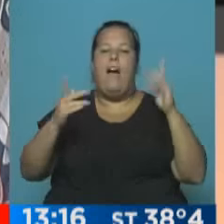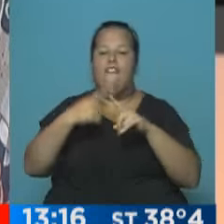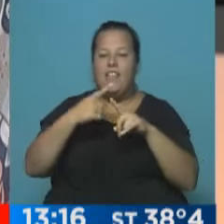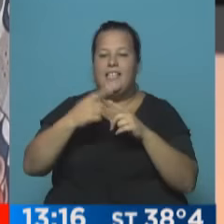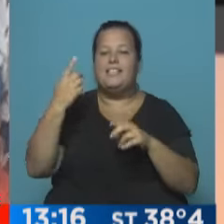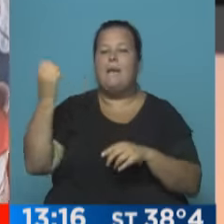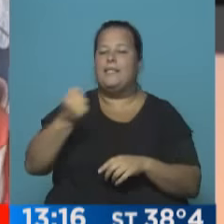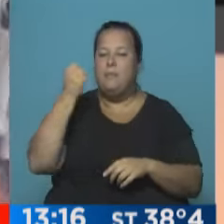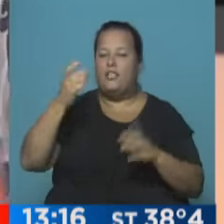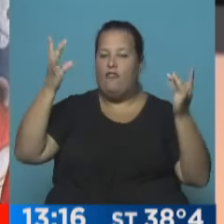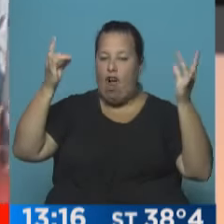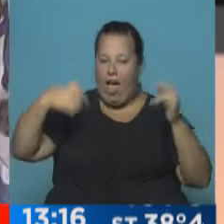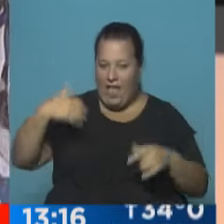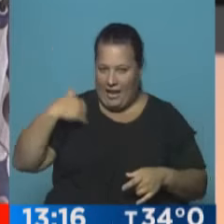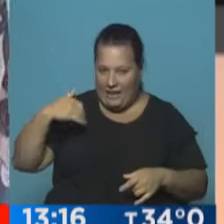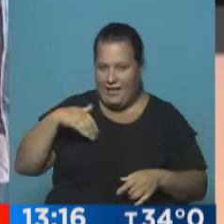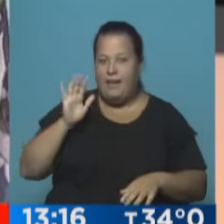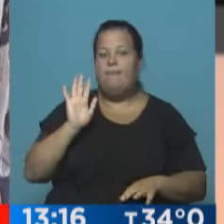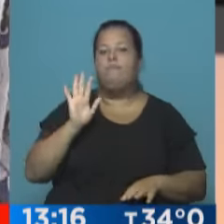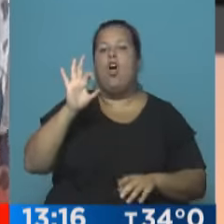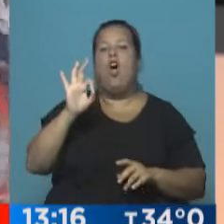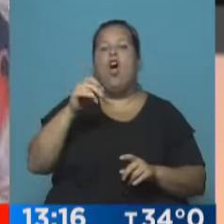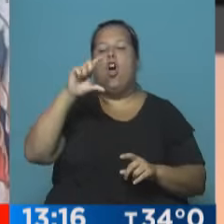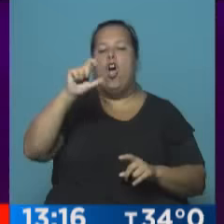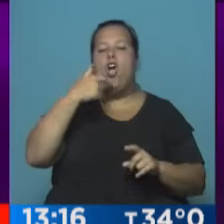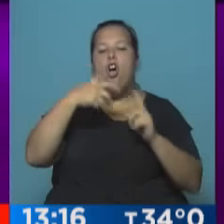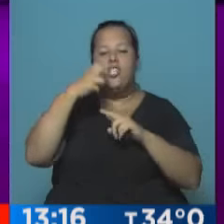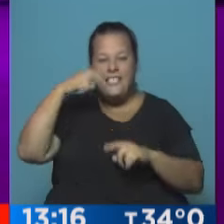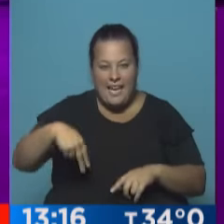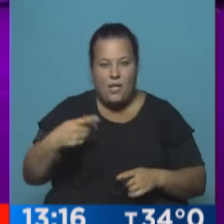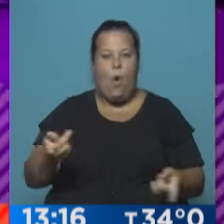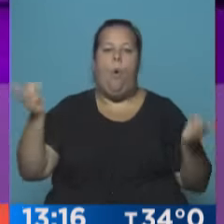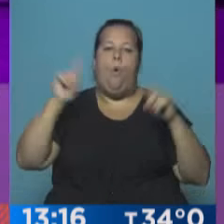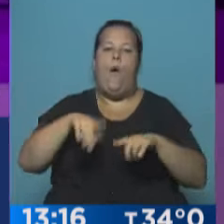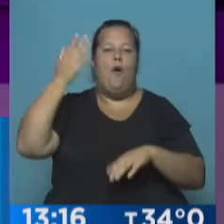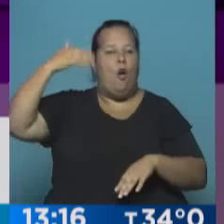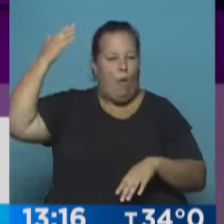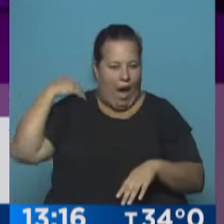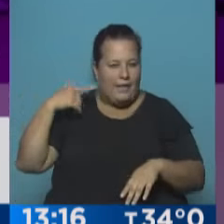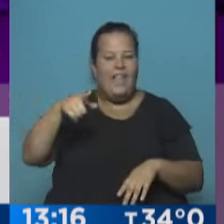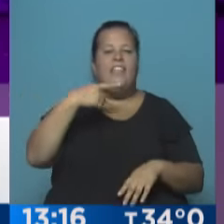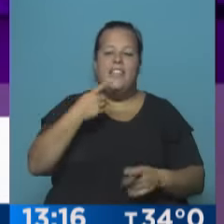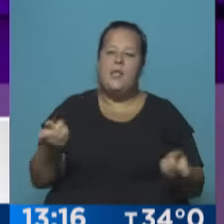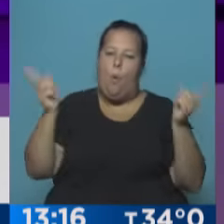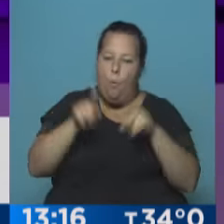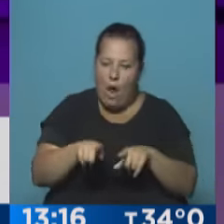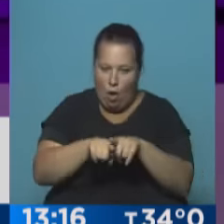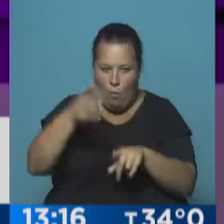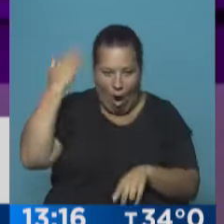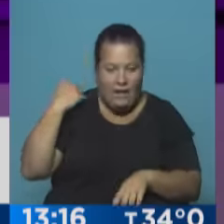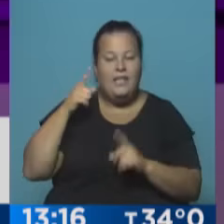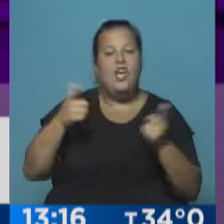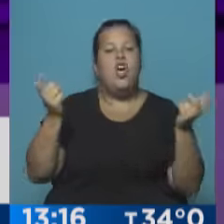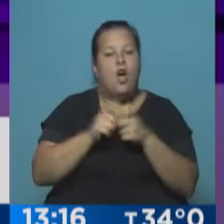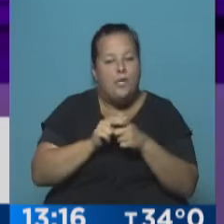más importante del folclore en nuestro país. Estamos hablando de Cosquín, que recupera las raíces. Cosquín se prometió recuperar las raíces, tanto es así que la